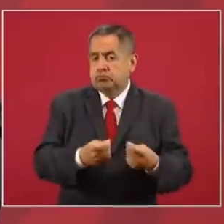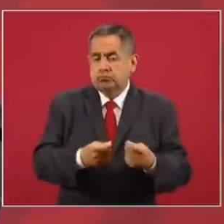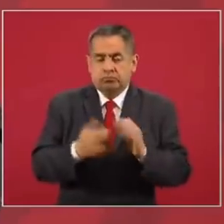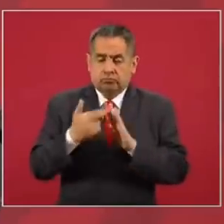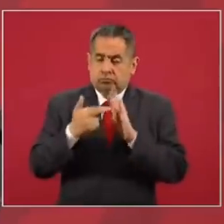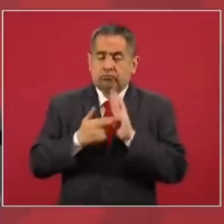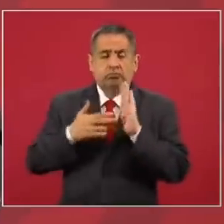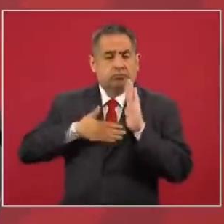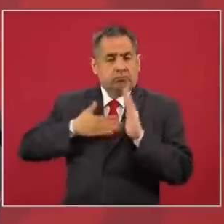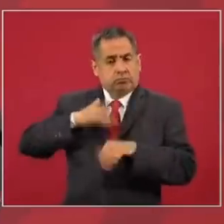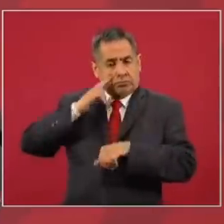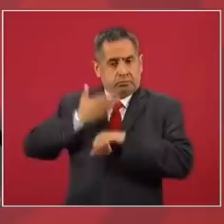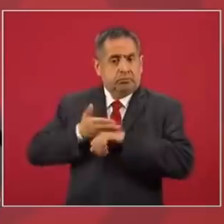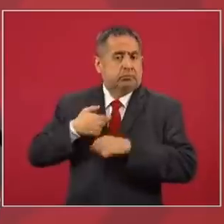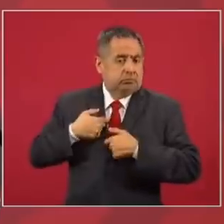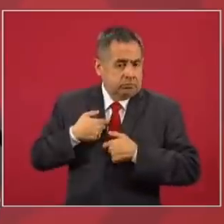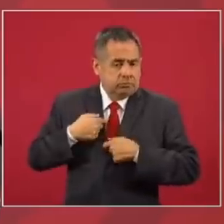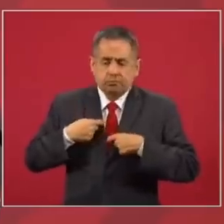ciertas obligaciones.